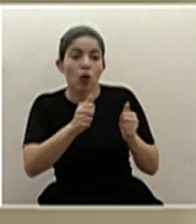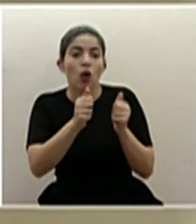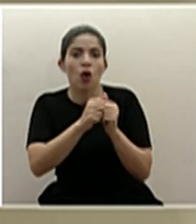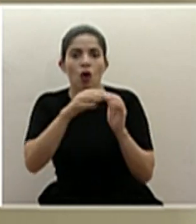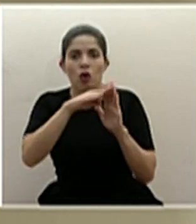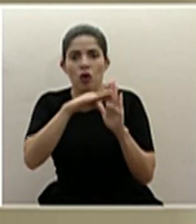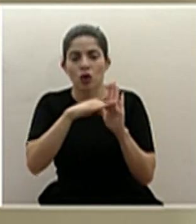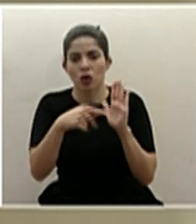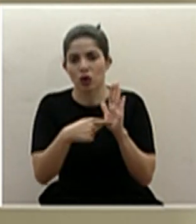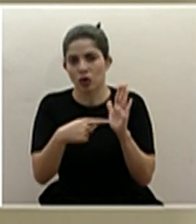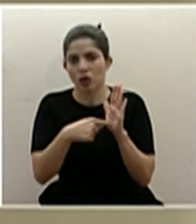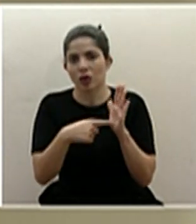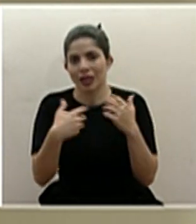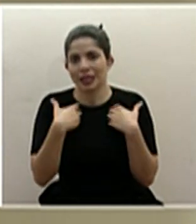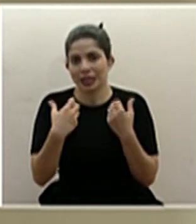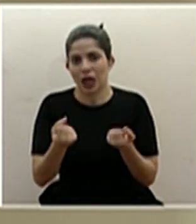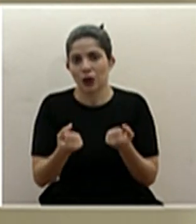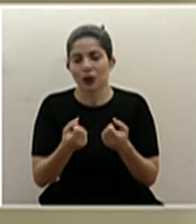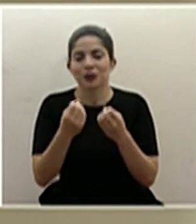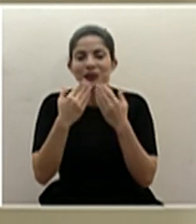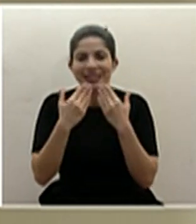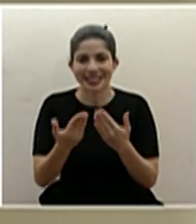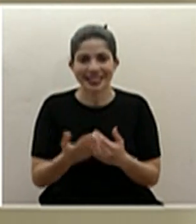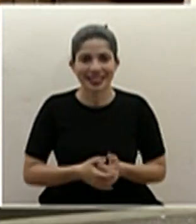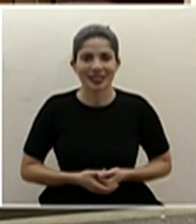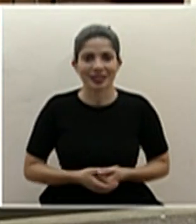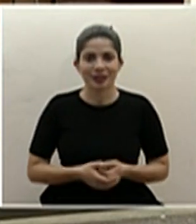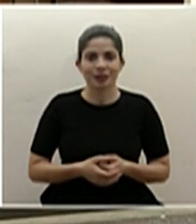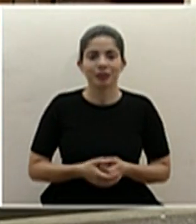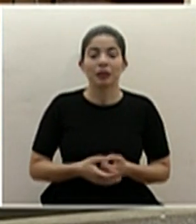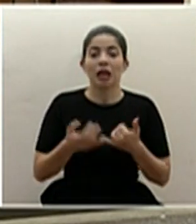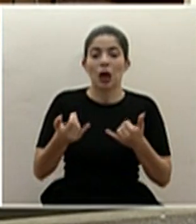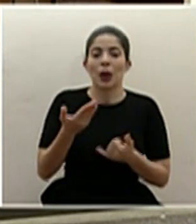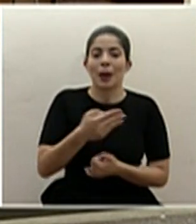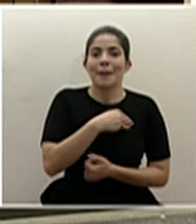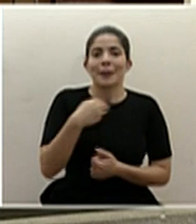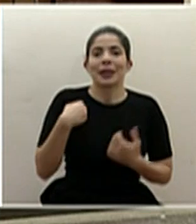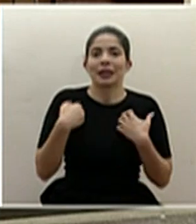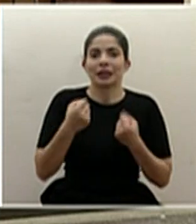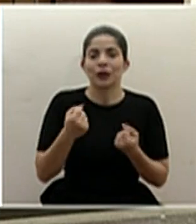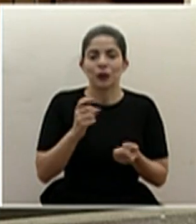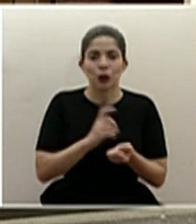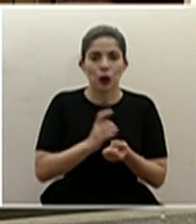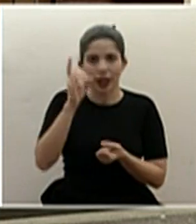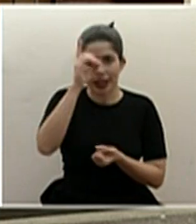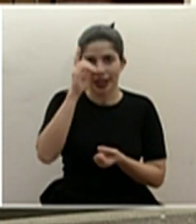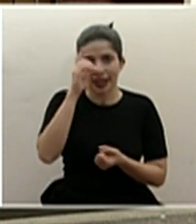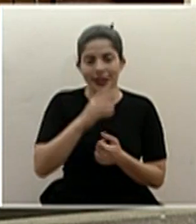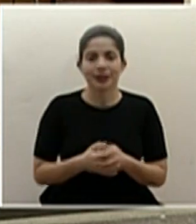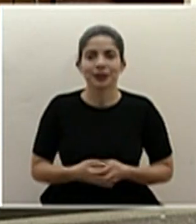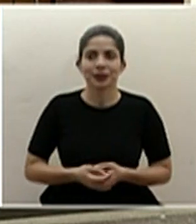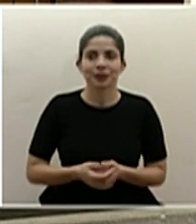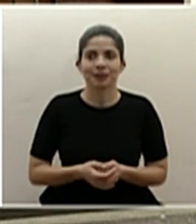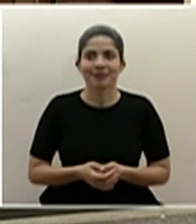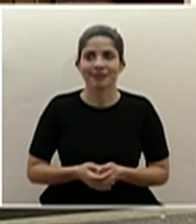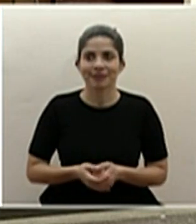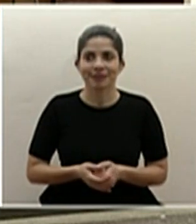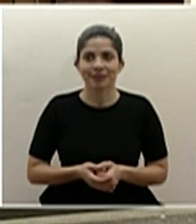lineamientos precisamente de salud. Muchas gracias. Continuamos con el ministro de Salud, el doctor Daniel Salas.